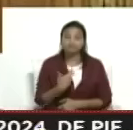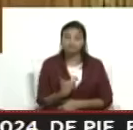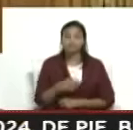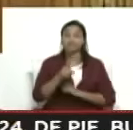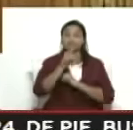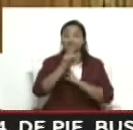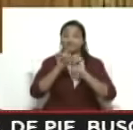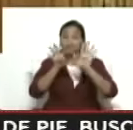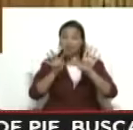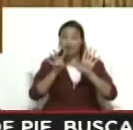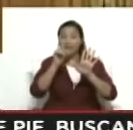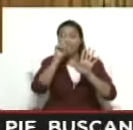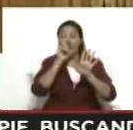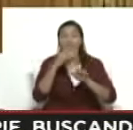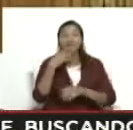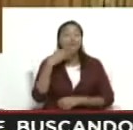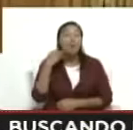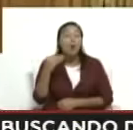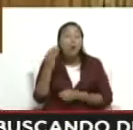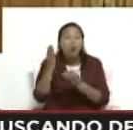19 añitos.